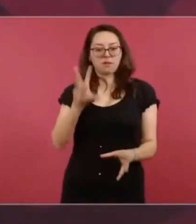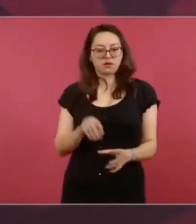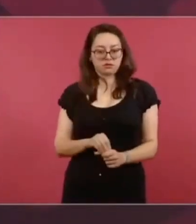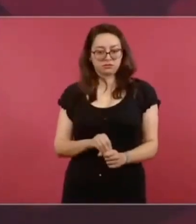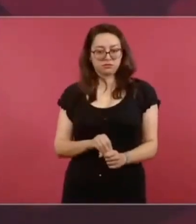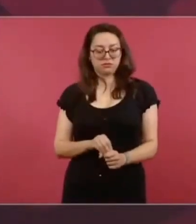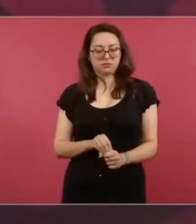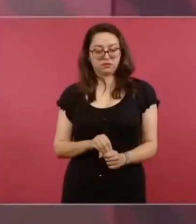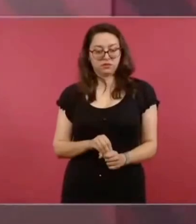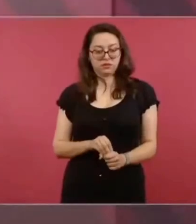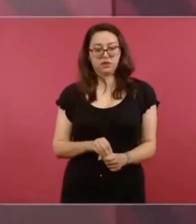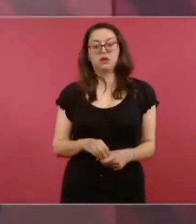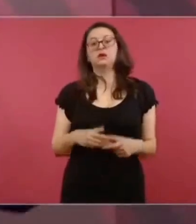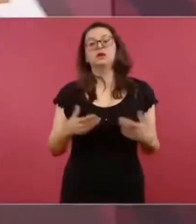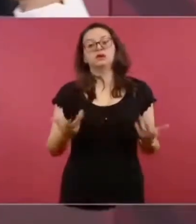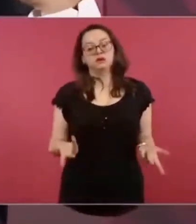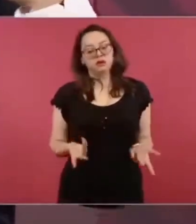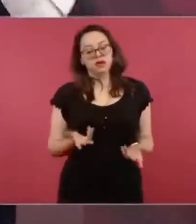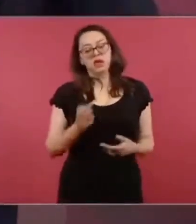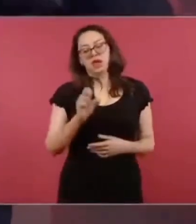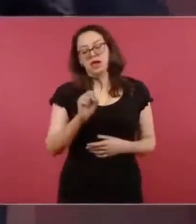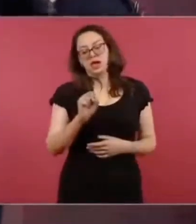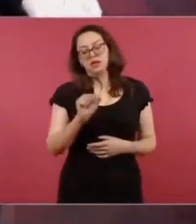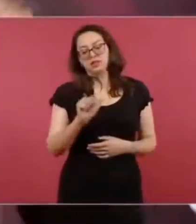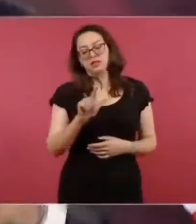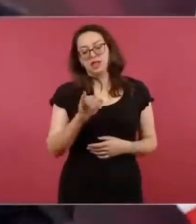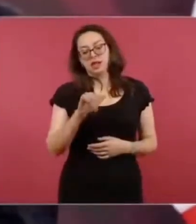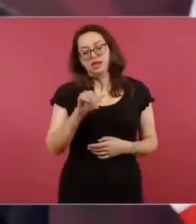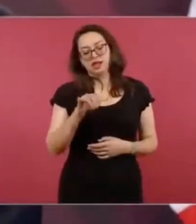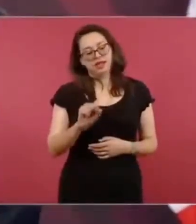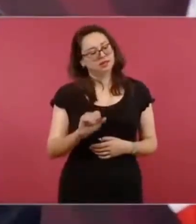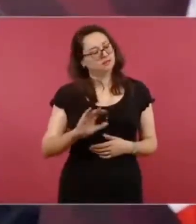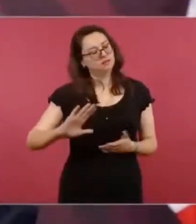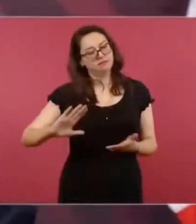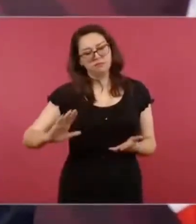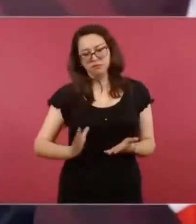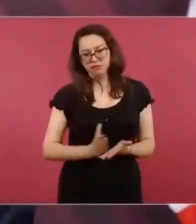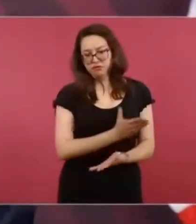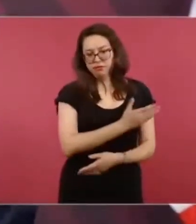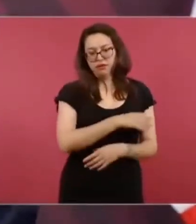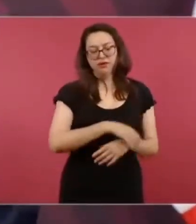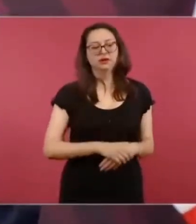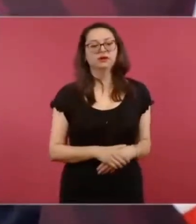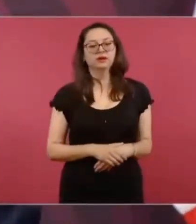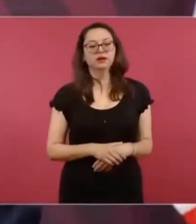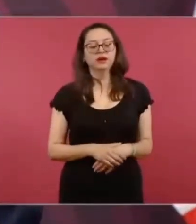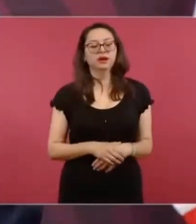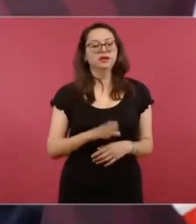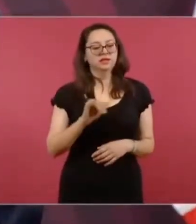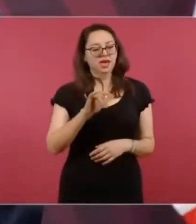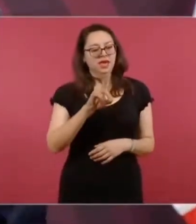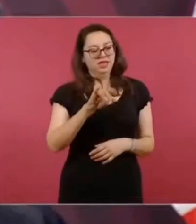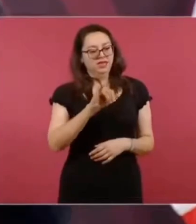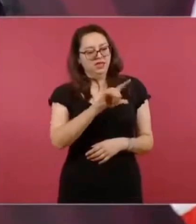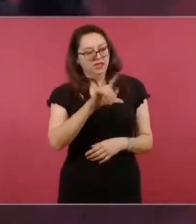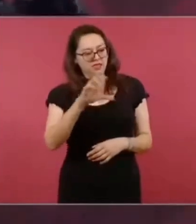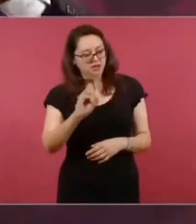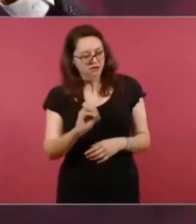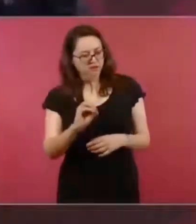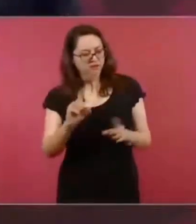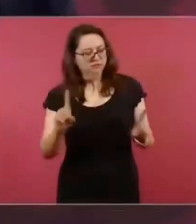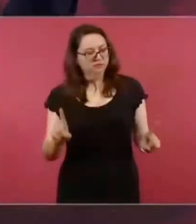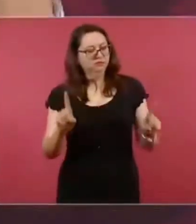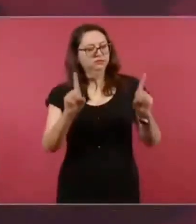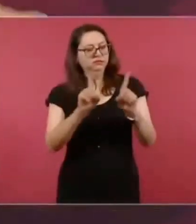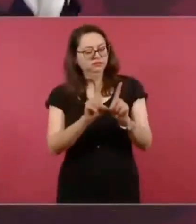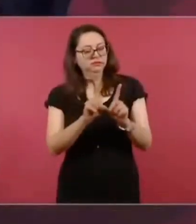Se fue Salinas, incluso se peleó con Zedillo pero se